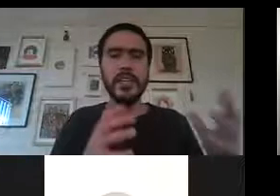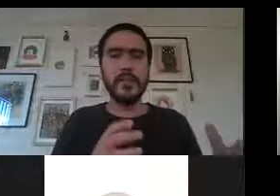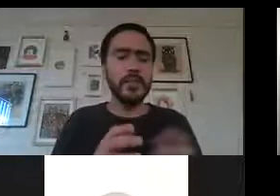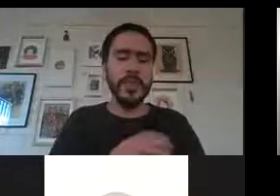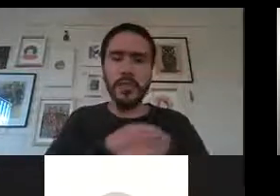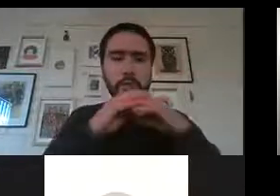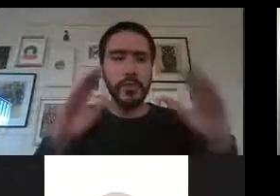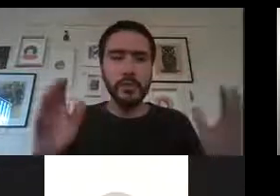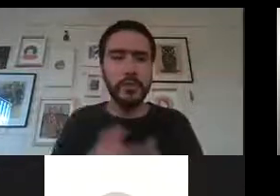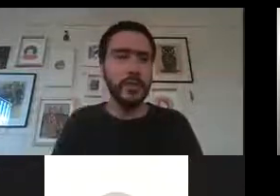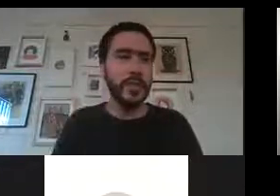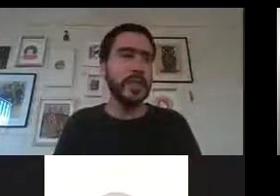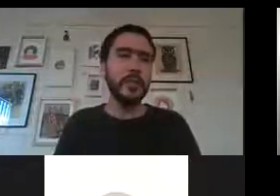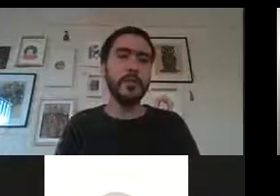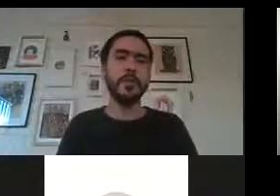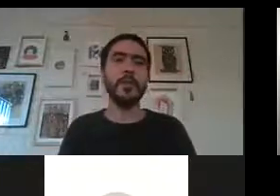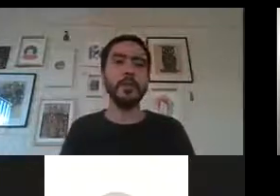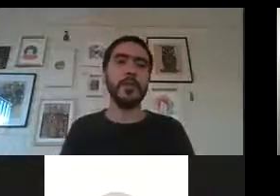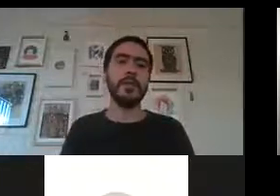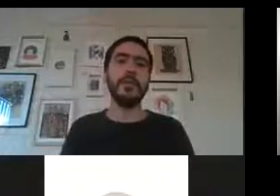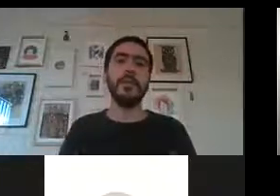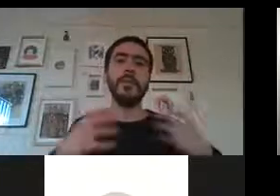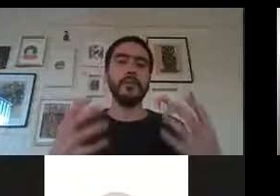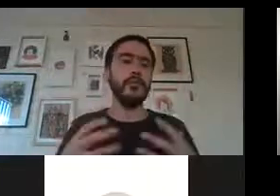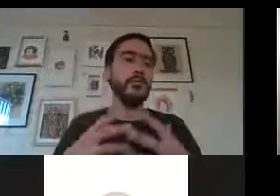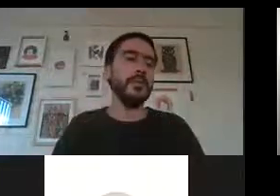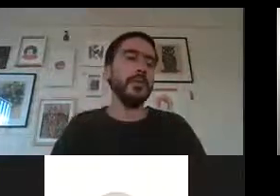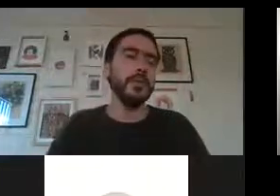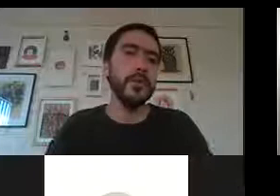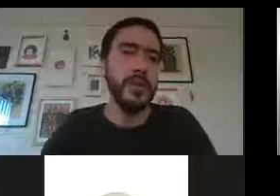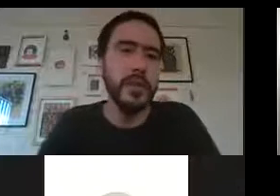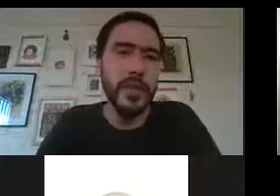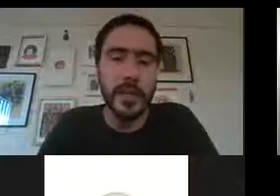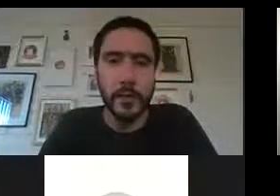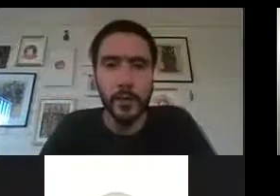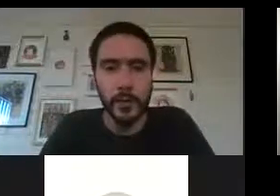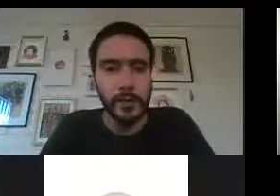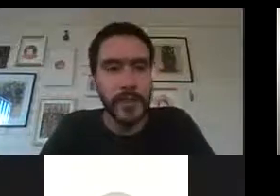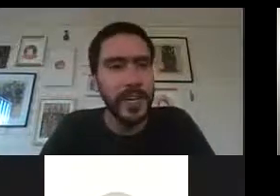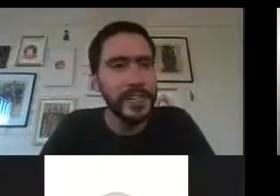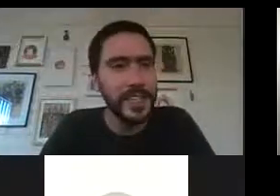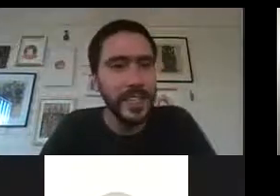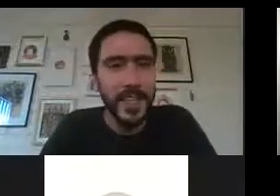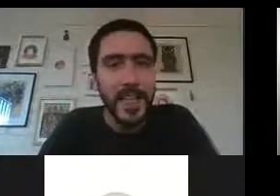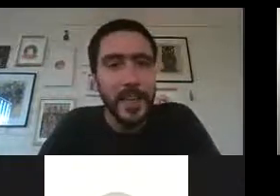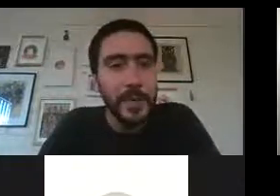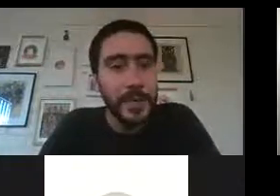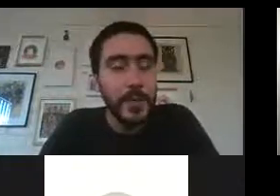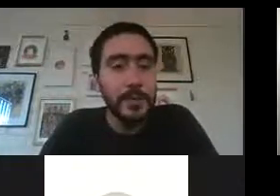a talleres o seminarios y un sinfín de otros productos que para nosotros es sumamente importante trabajar en conjunto. Así